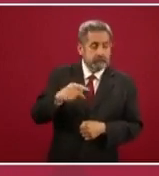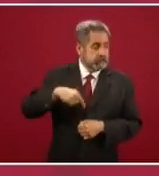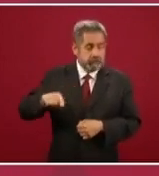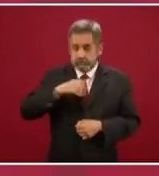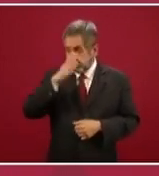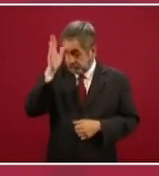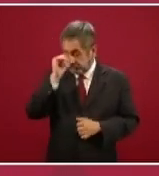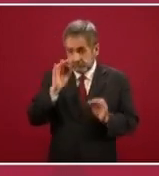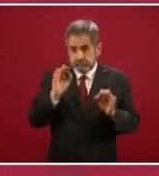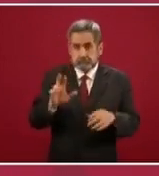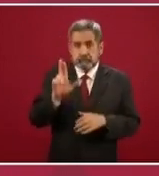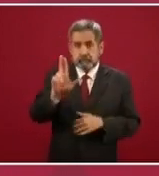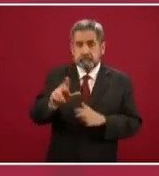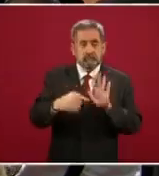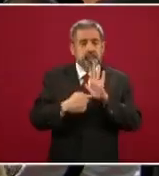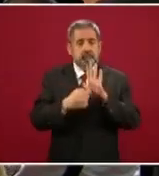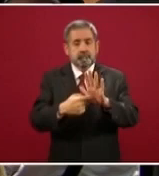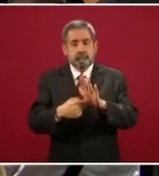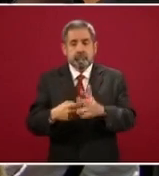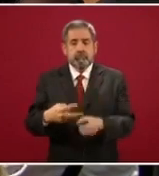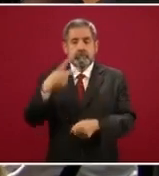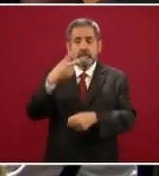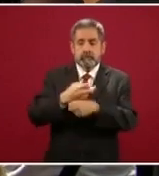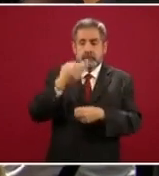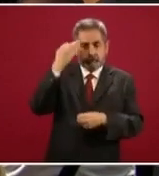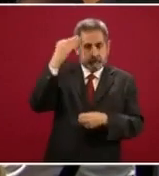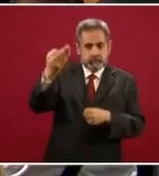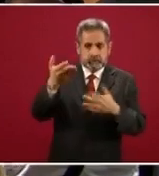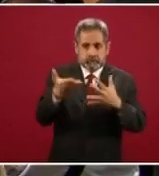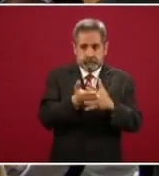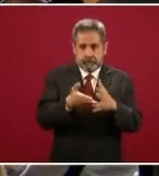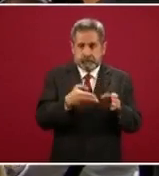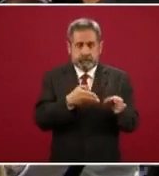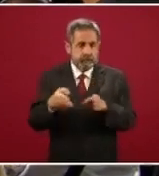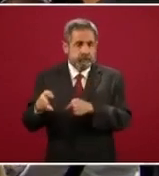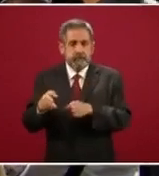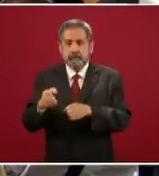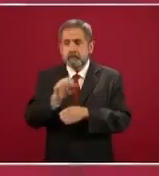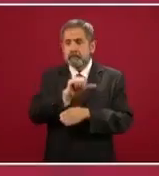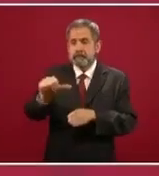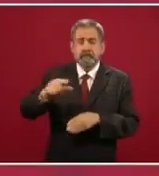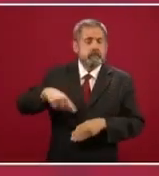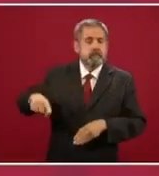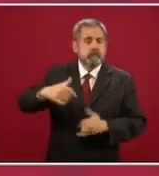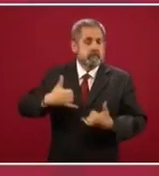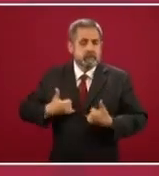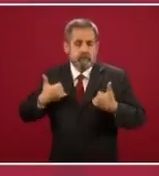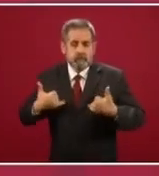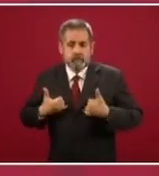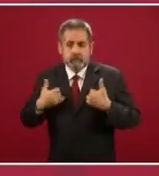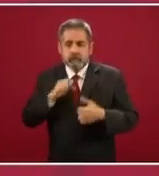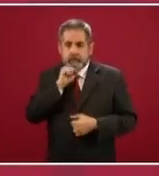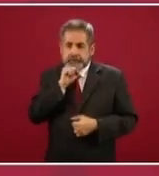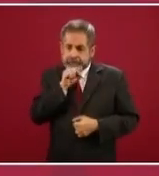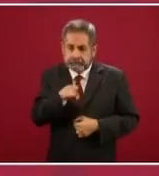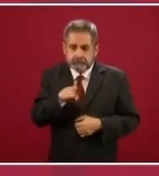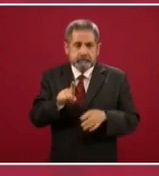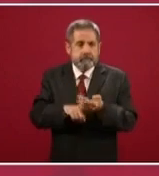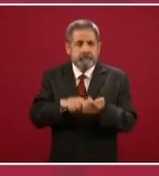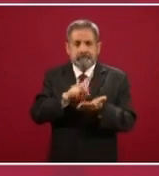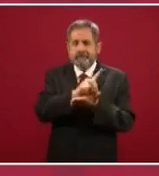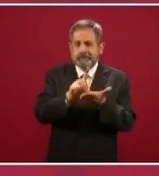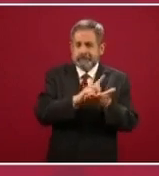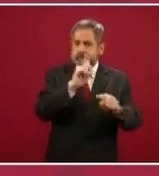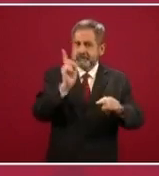quedamos de mostrarles la segunda etapa del programa dirigido a los jóvenes, el programa en contra de las